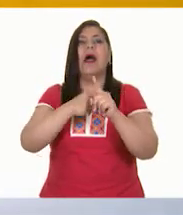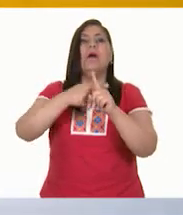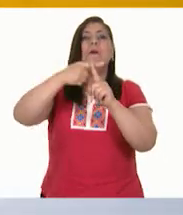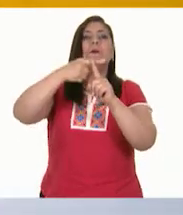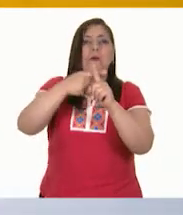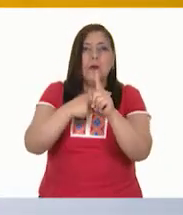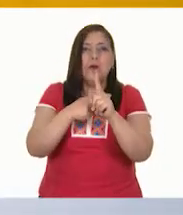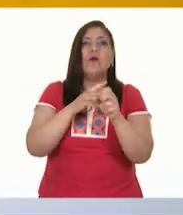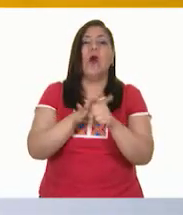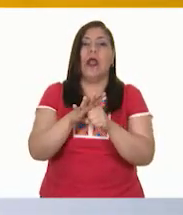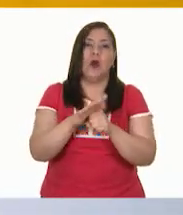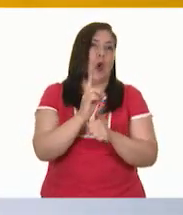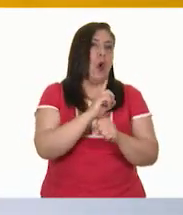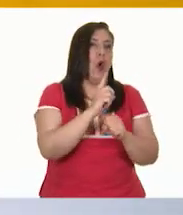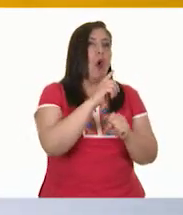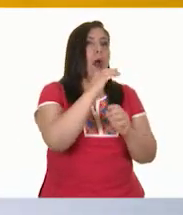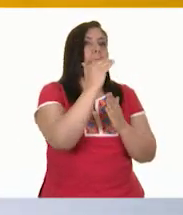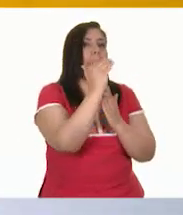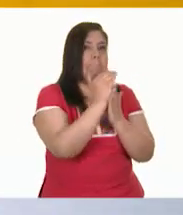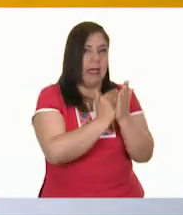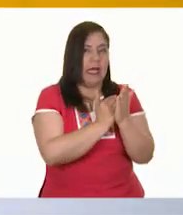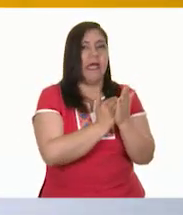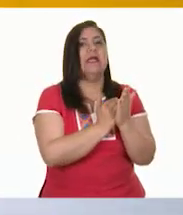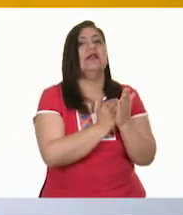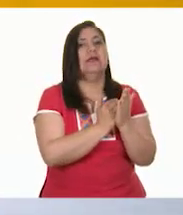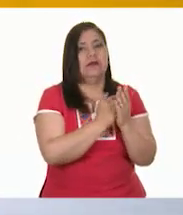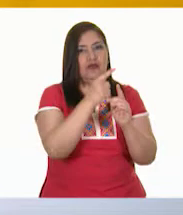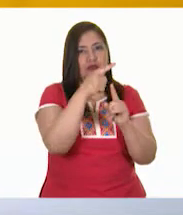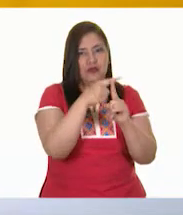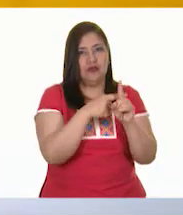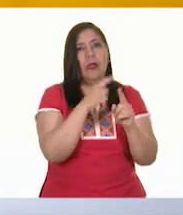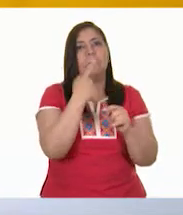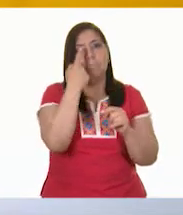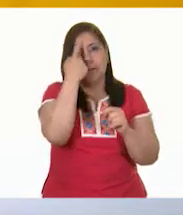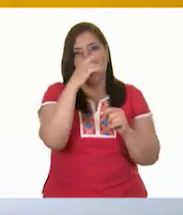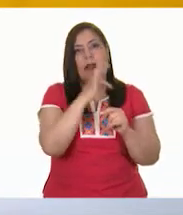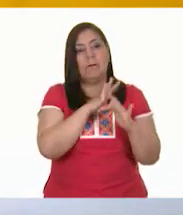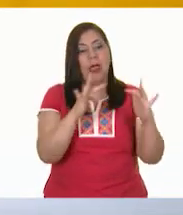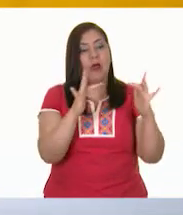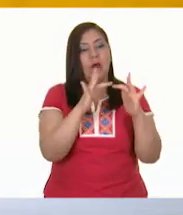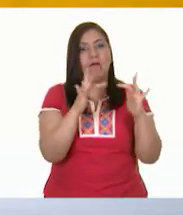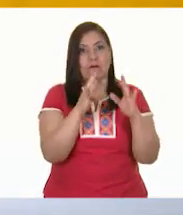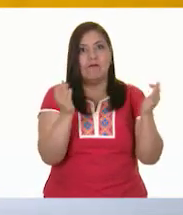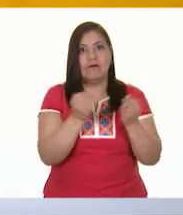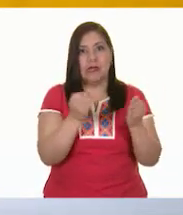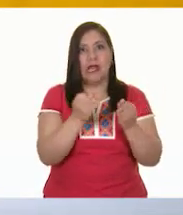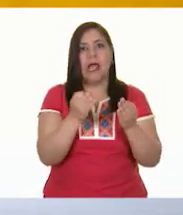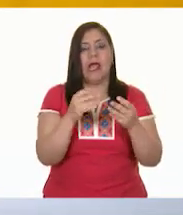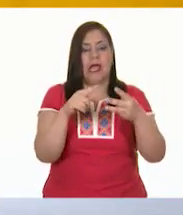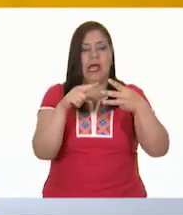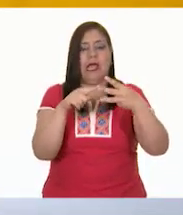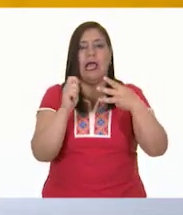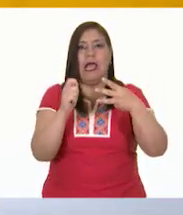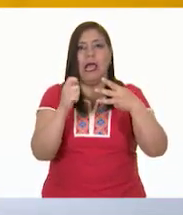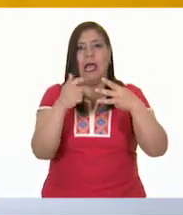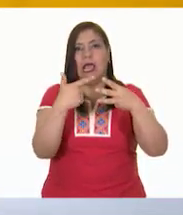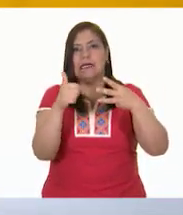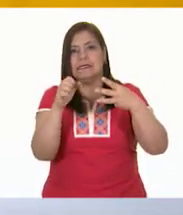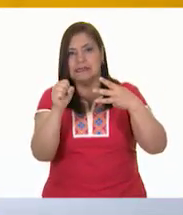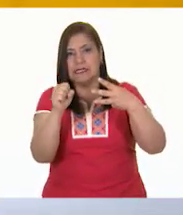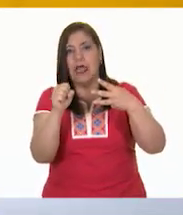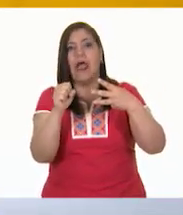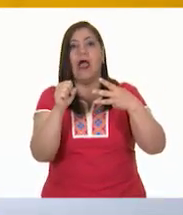su temperatura? Disminuir, para que entonces cuando entre en contacto con algo más frío... Como es un gas, al estar más